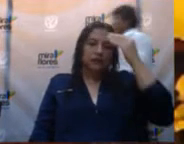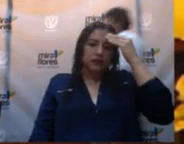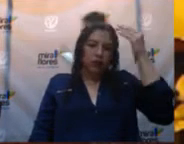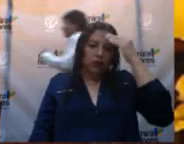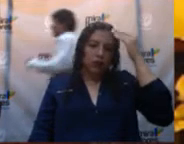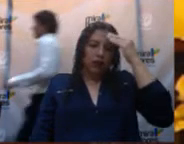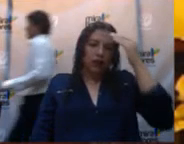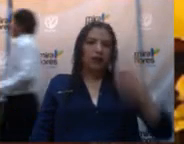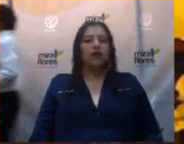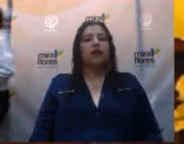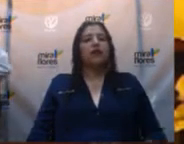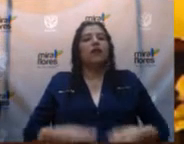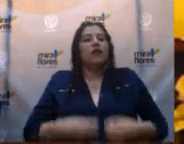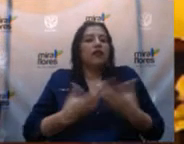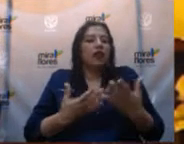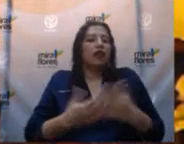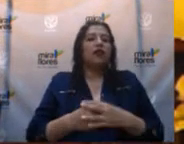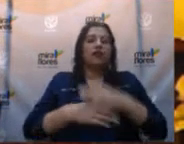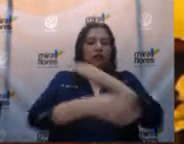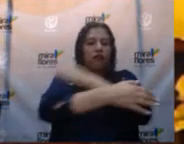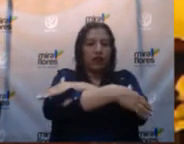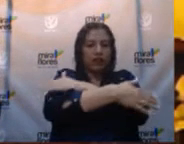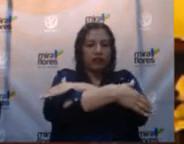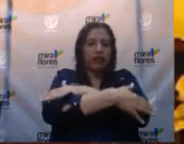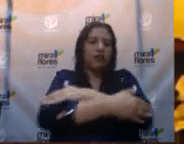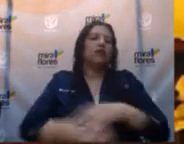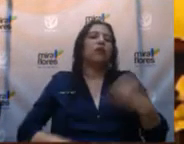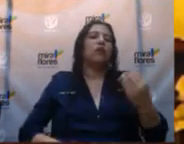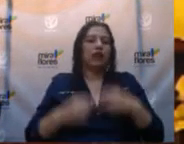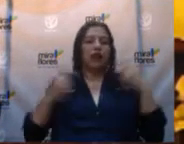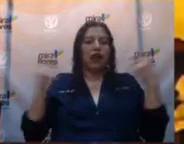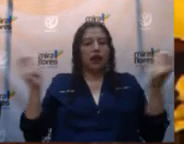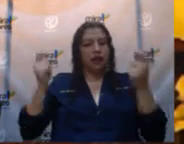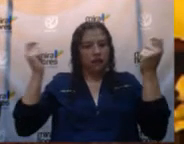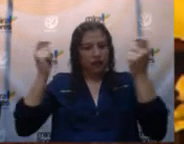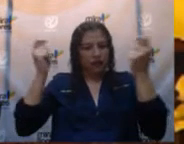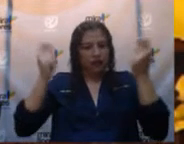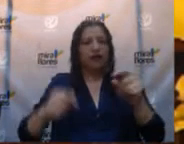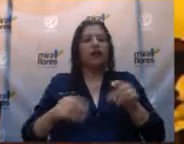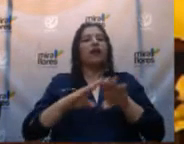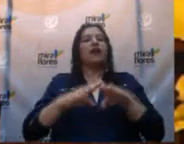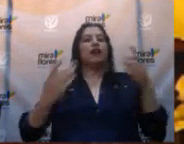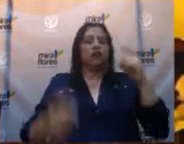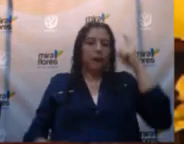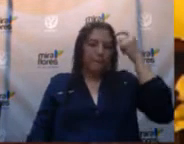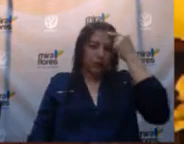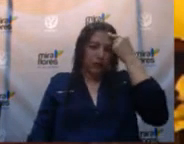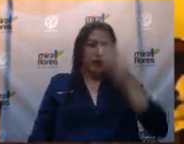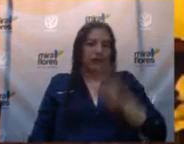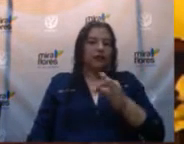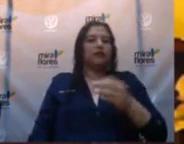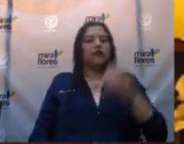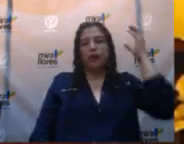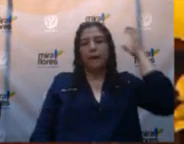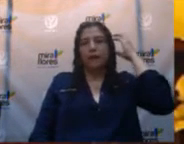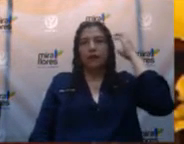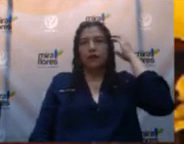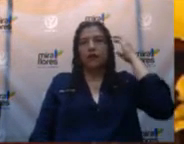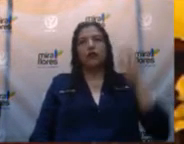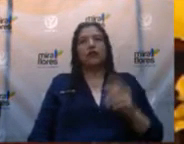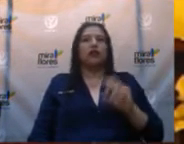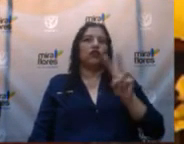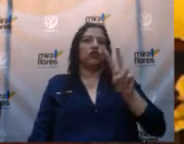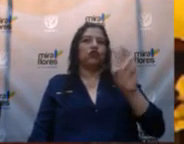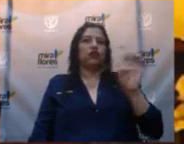y testimoniarle mis congratulaciones con motivo del aniversario de la creación política del Distrito de Miraflores el 2 de